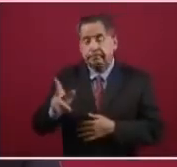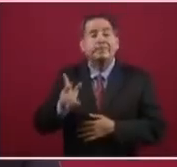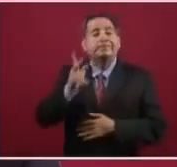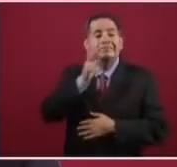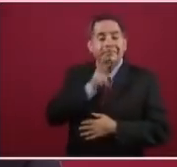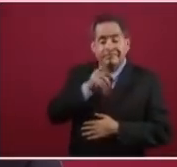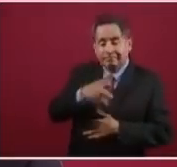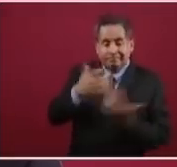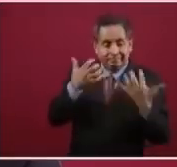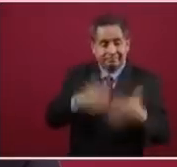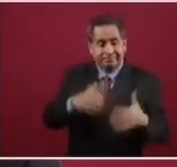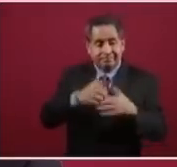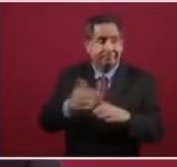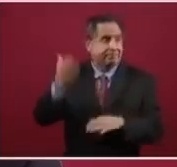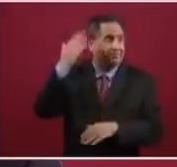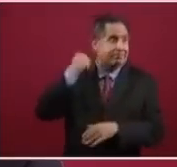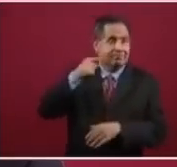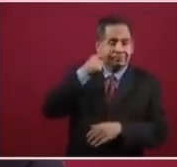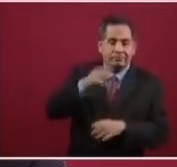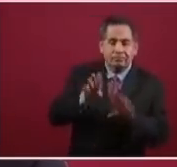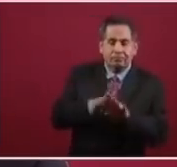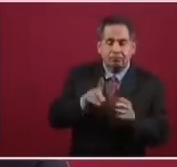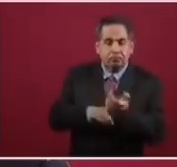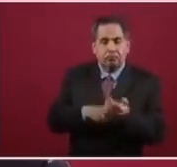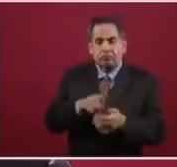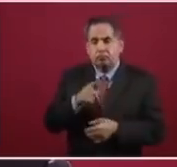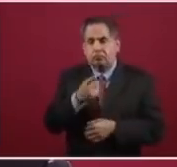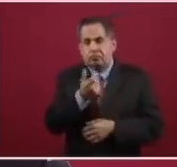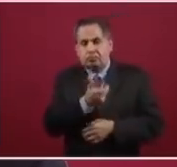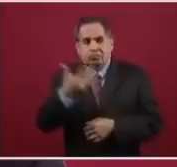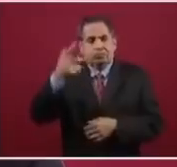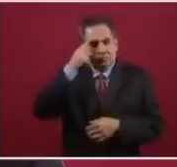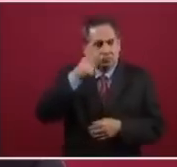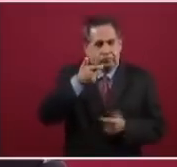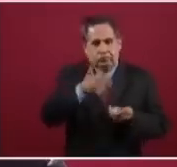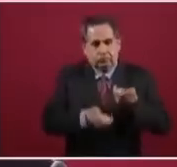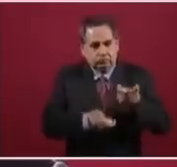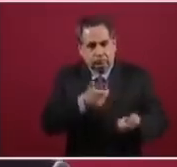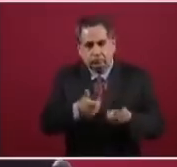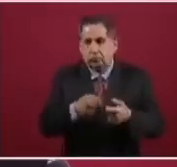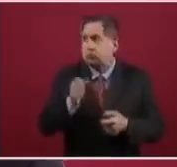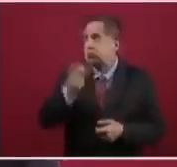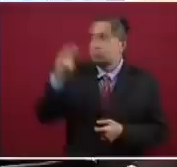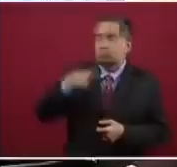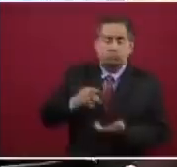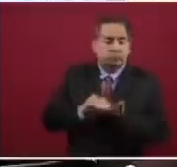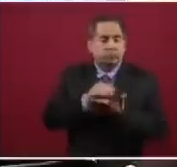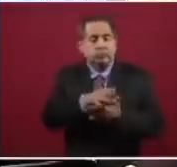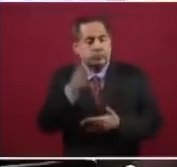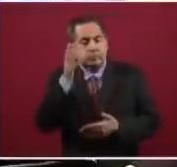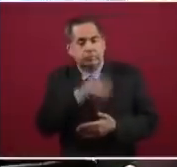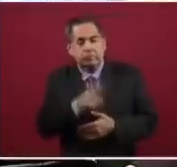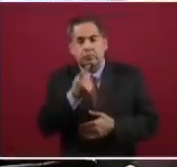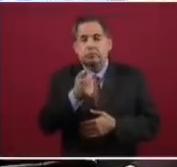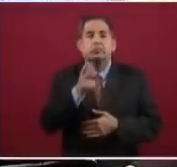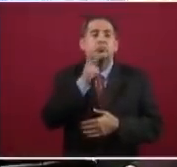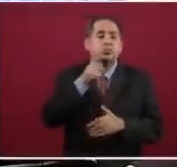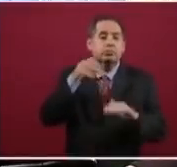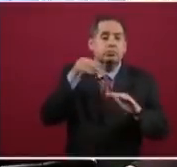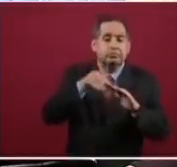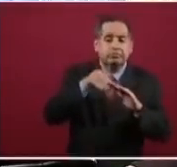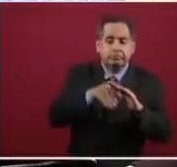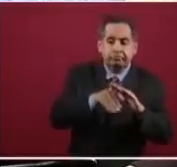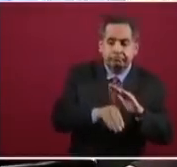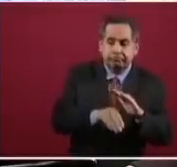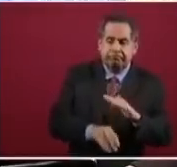grabado a lo largo del tiempo y esa es una de las razones por las cuales no ha estado invirtiendo y hemos visto una caída a lo largo de los años